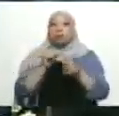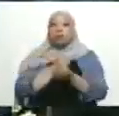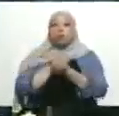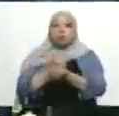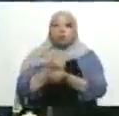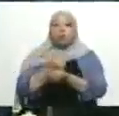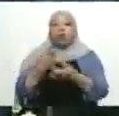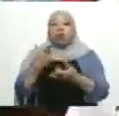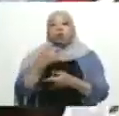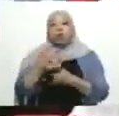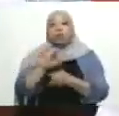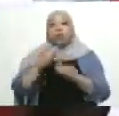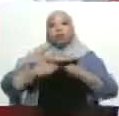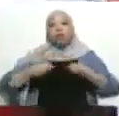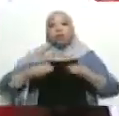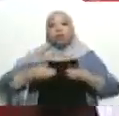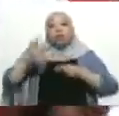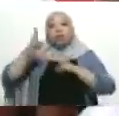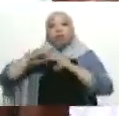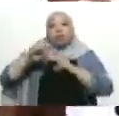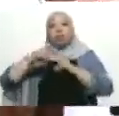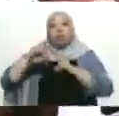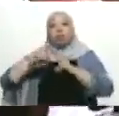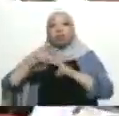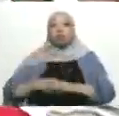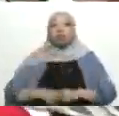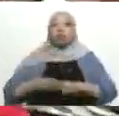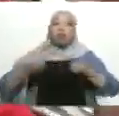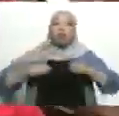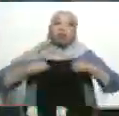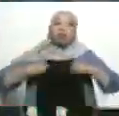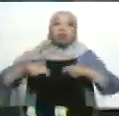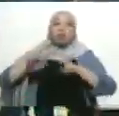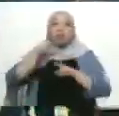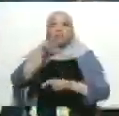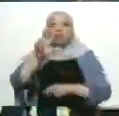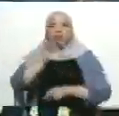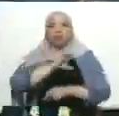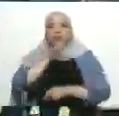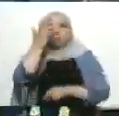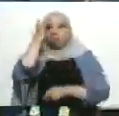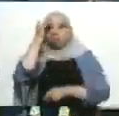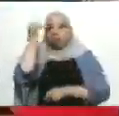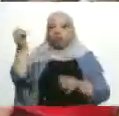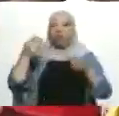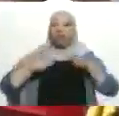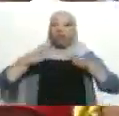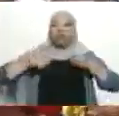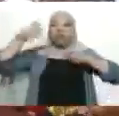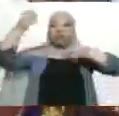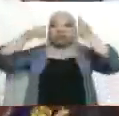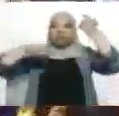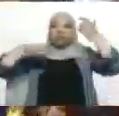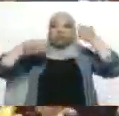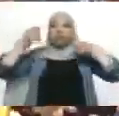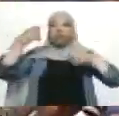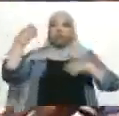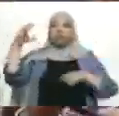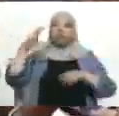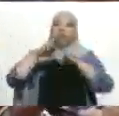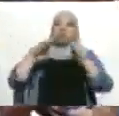la misma fuerza. ¡Que viva el Táchira! ¡Que viva el 23 de febrero! ¡Que viva Chávez! ¡Que viva la patria! Y